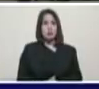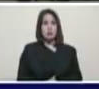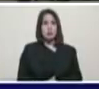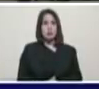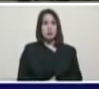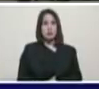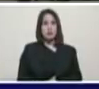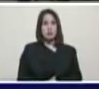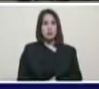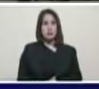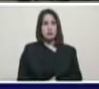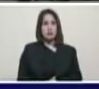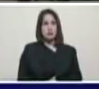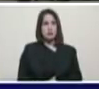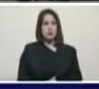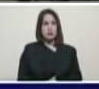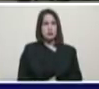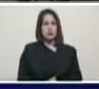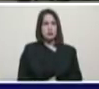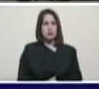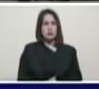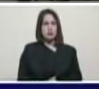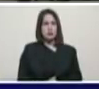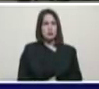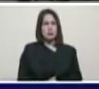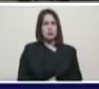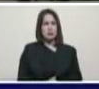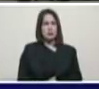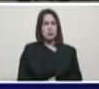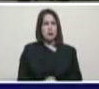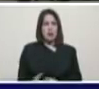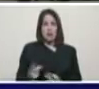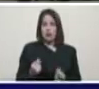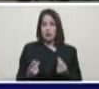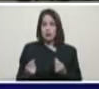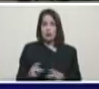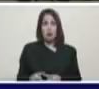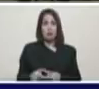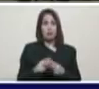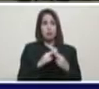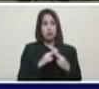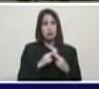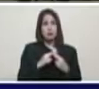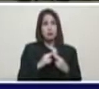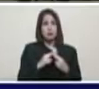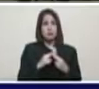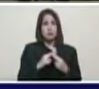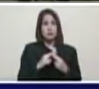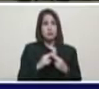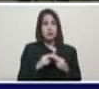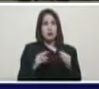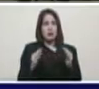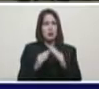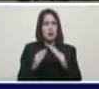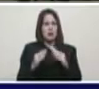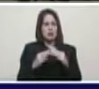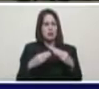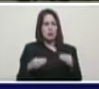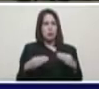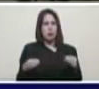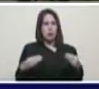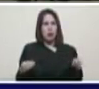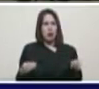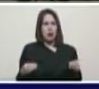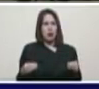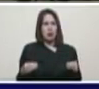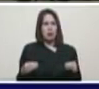la ampliación de los créditos que se dan a través del sistema de vivienda Popular a